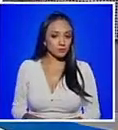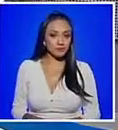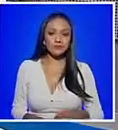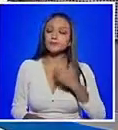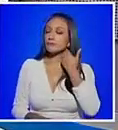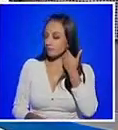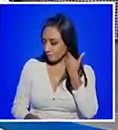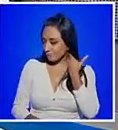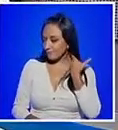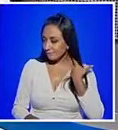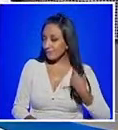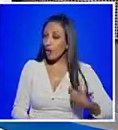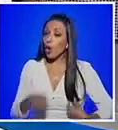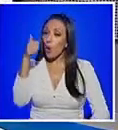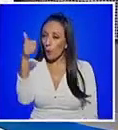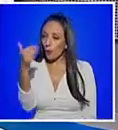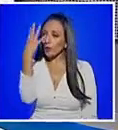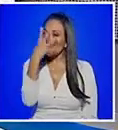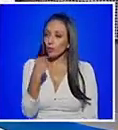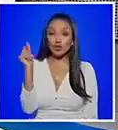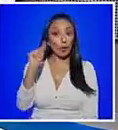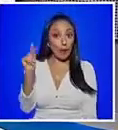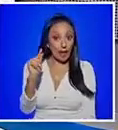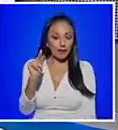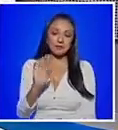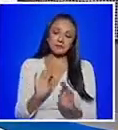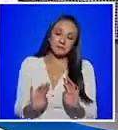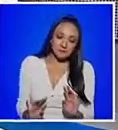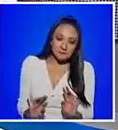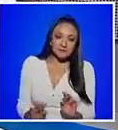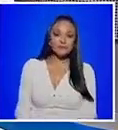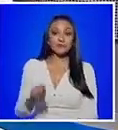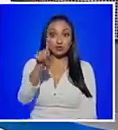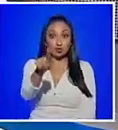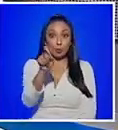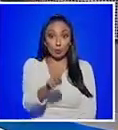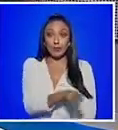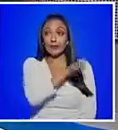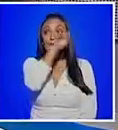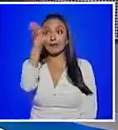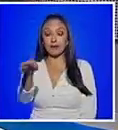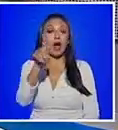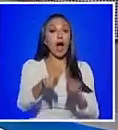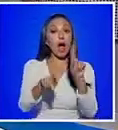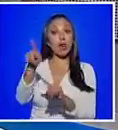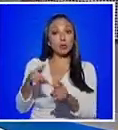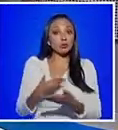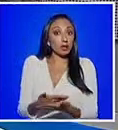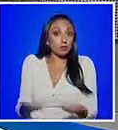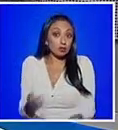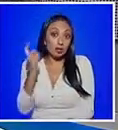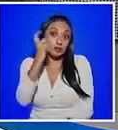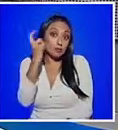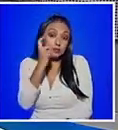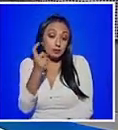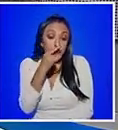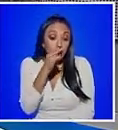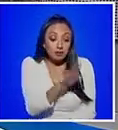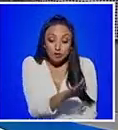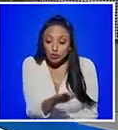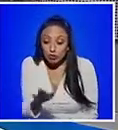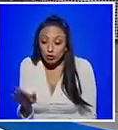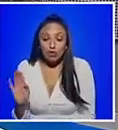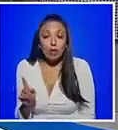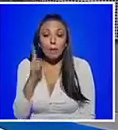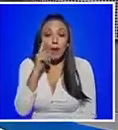Bueno, bonito y barato. Y para conocer las distintas opciones económicas que usted tiene para comprar algunos de los artículos que necesitan los niños y